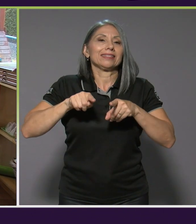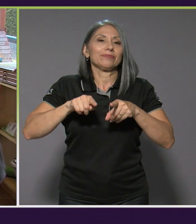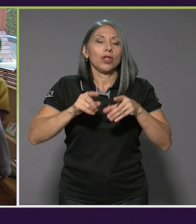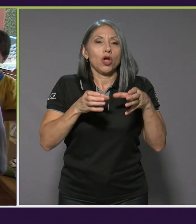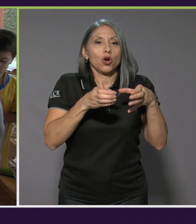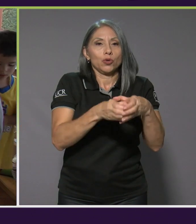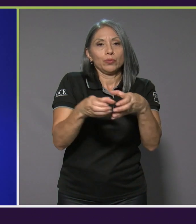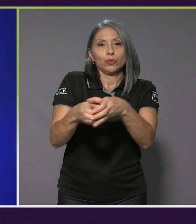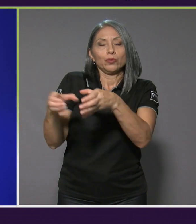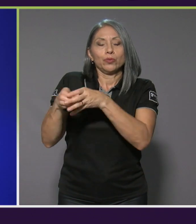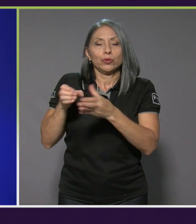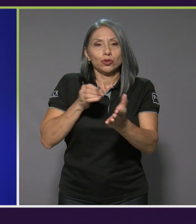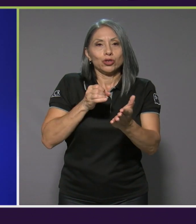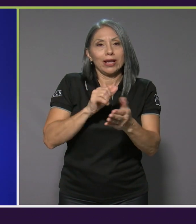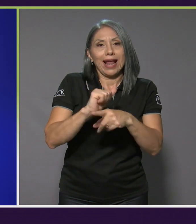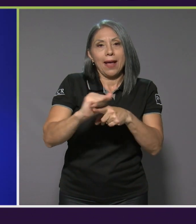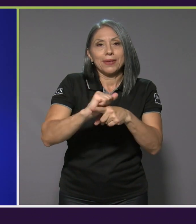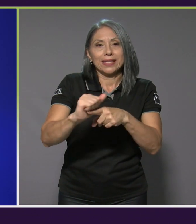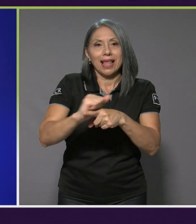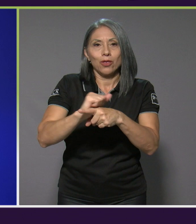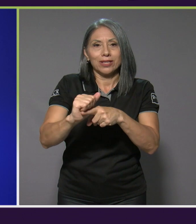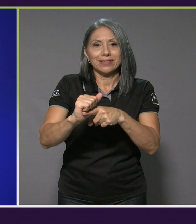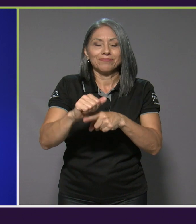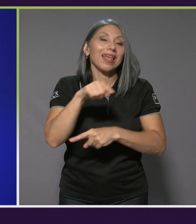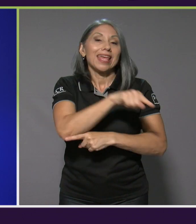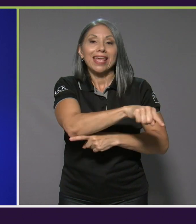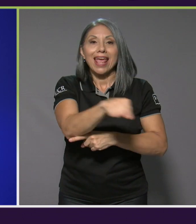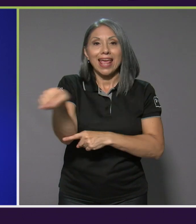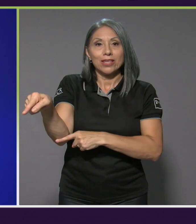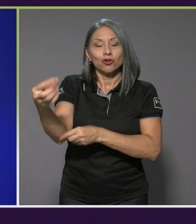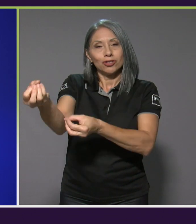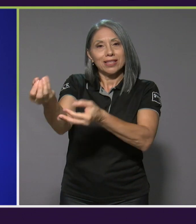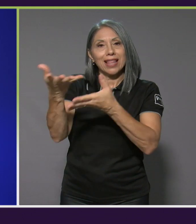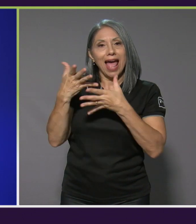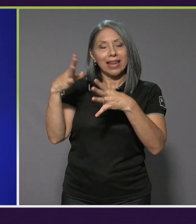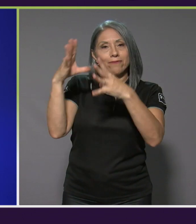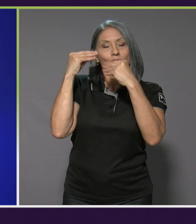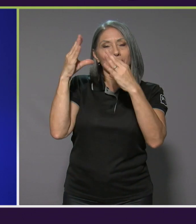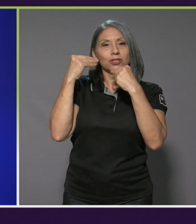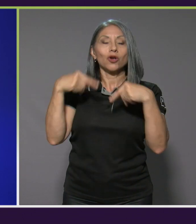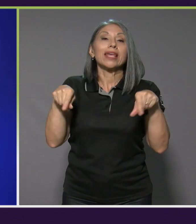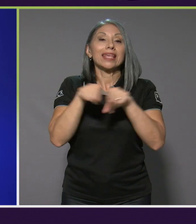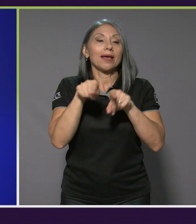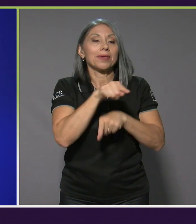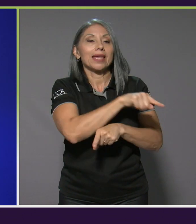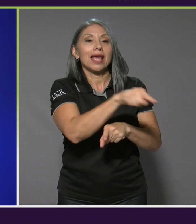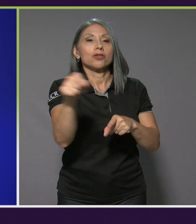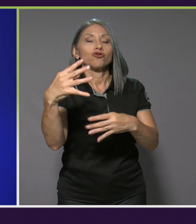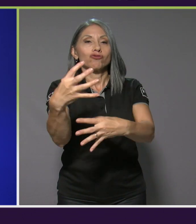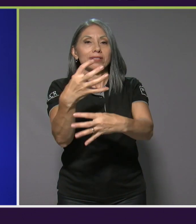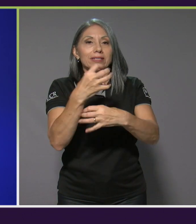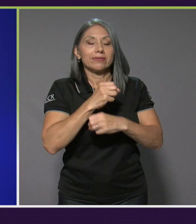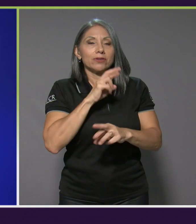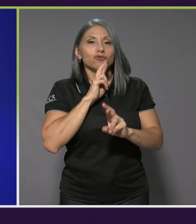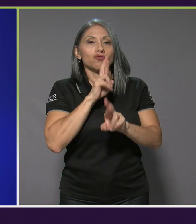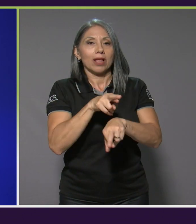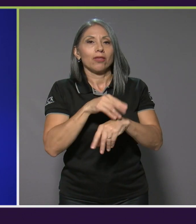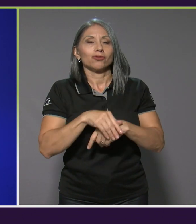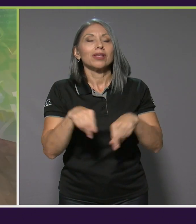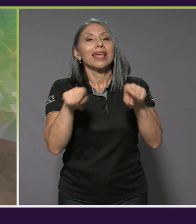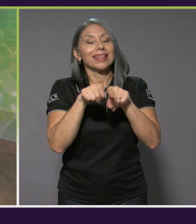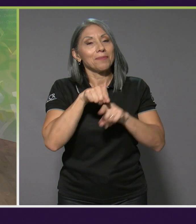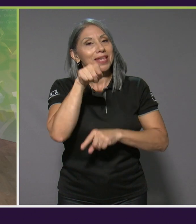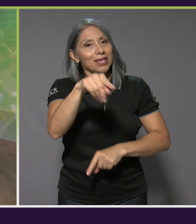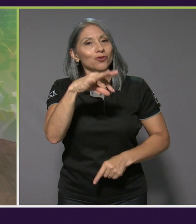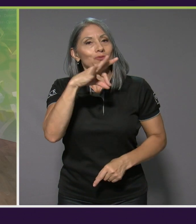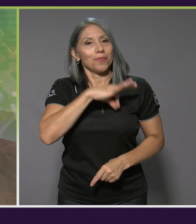Entonces ellos tanto dando información como a la vez siendo receptores de los resultados y beneficiarios a la vez de esos resultados